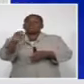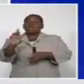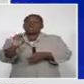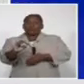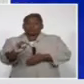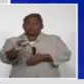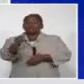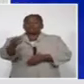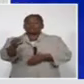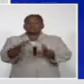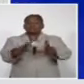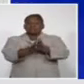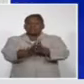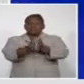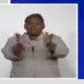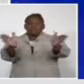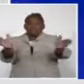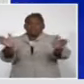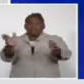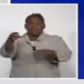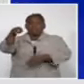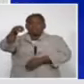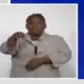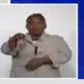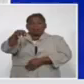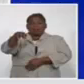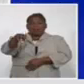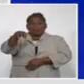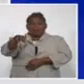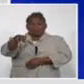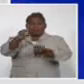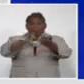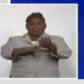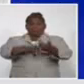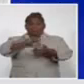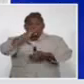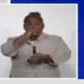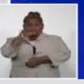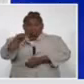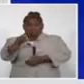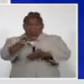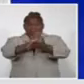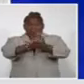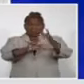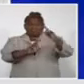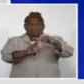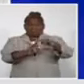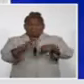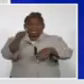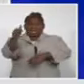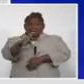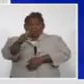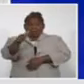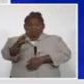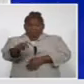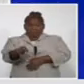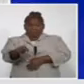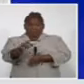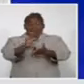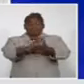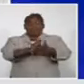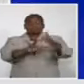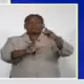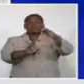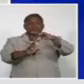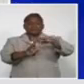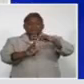Padrón, Marianao, Pedro Betancur de la provincia de Matanzas, Agüey Grande de la provincia de Matanzas